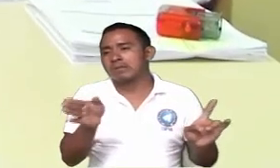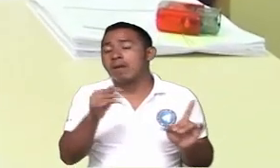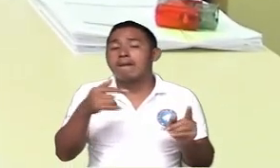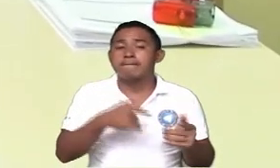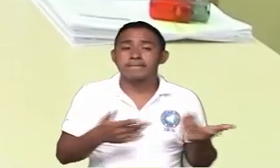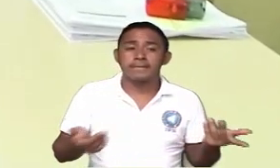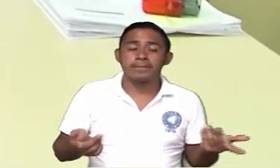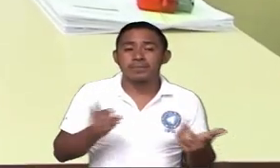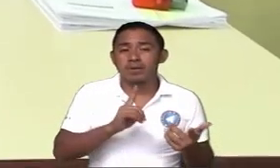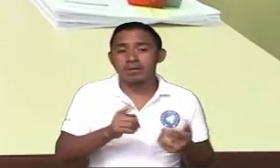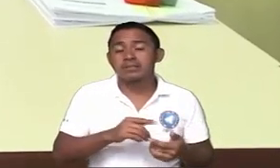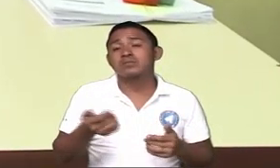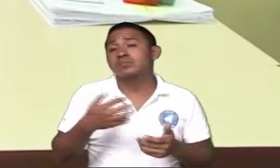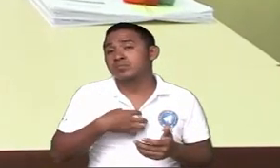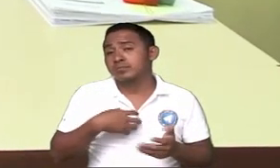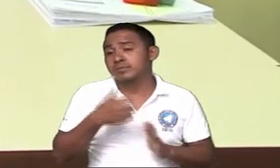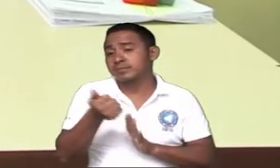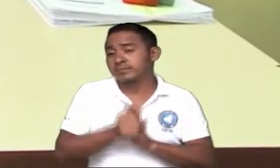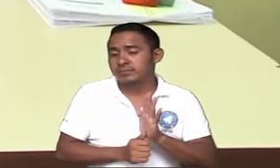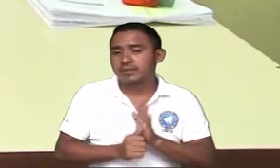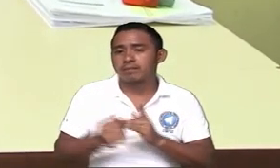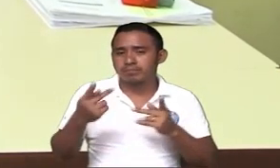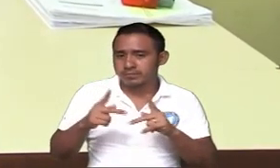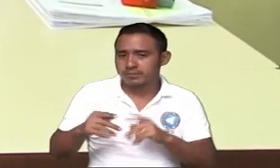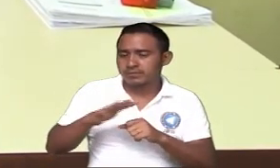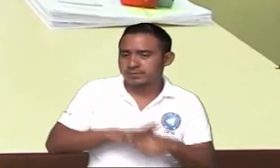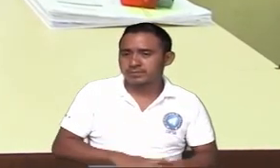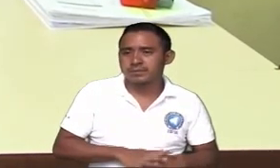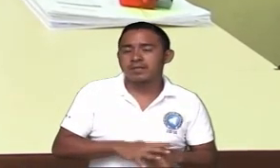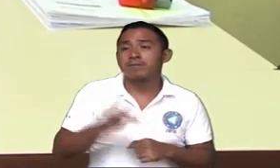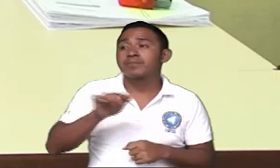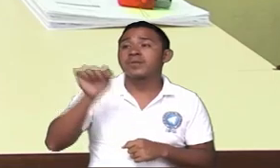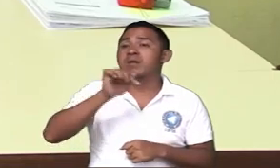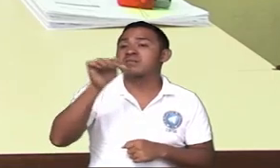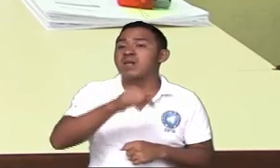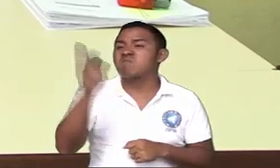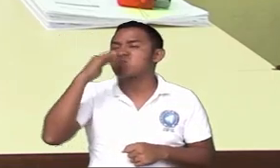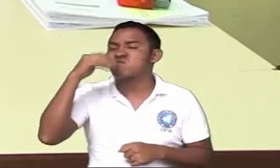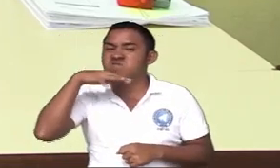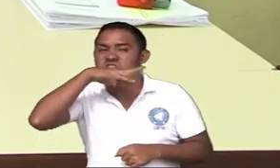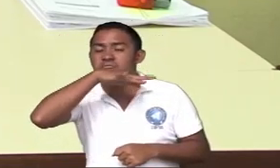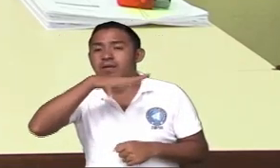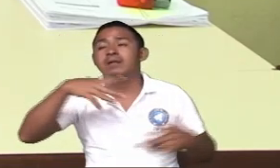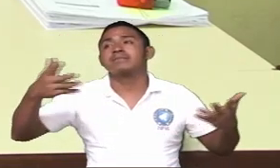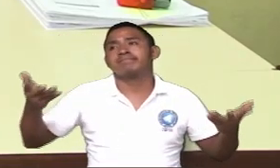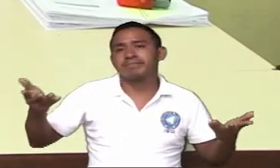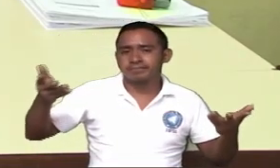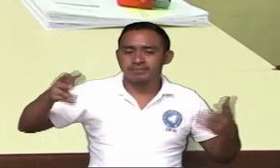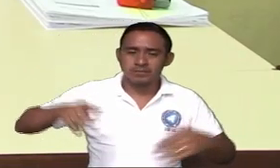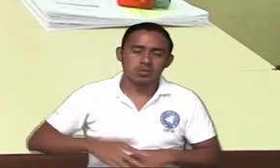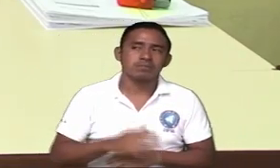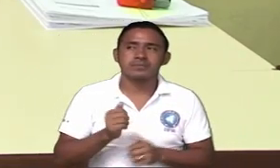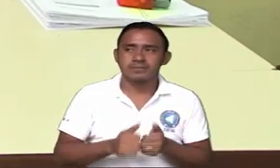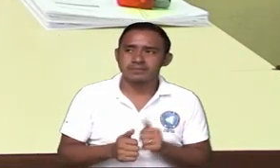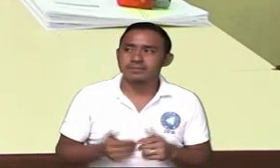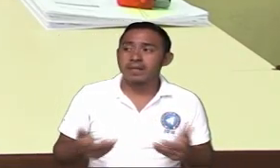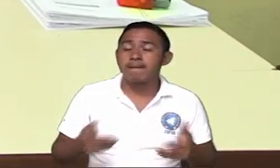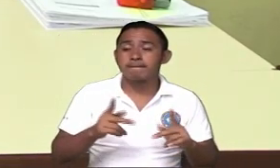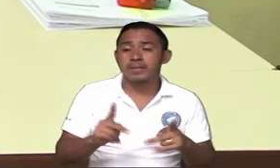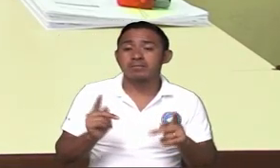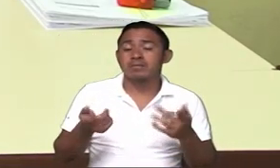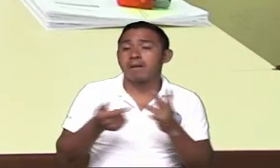mal. Como te decía, la gente te discrimina. No se junte con él porque tiene mal aliento, la gente te discrimina. Pero cuando son